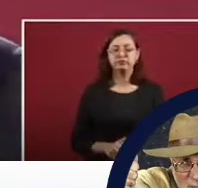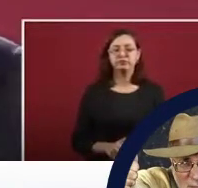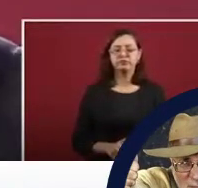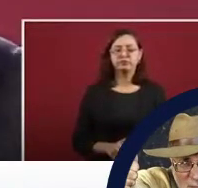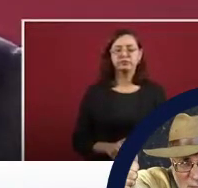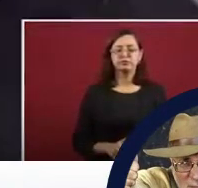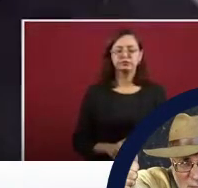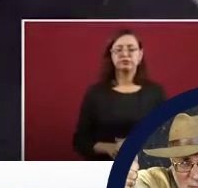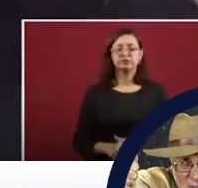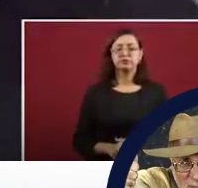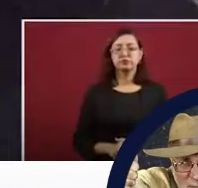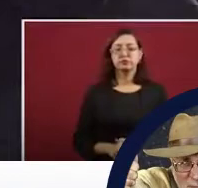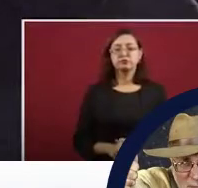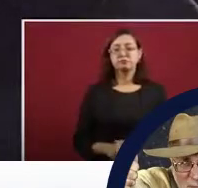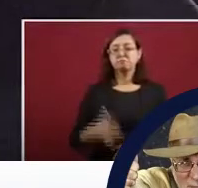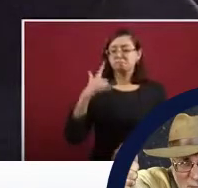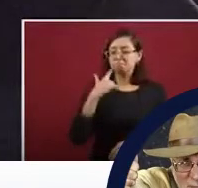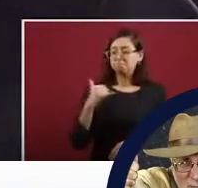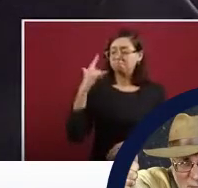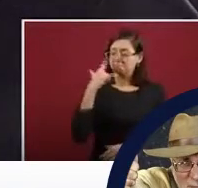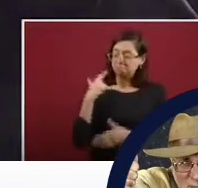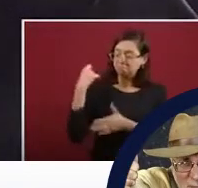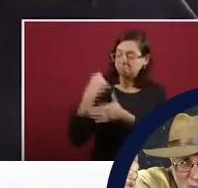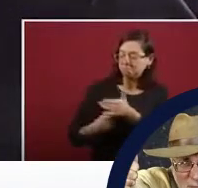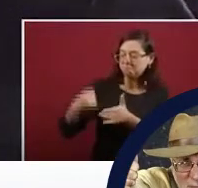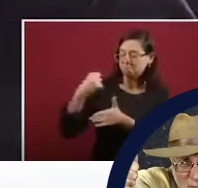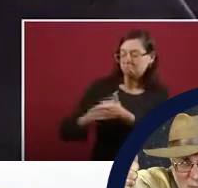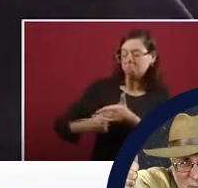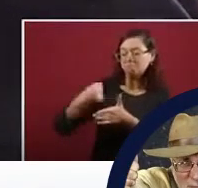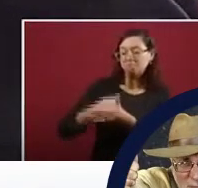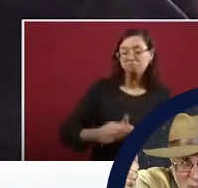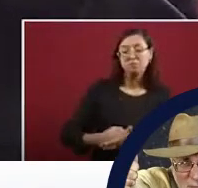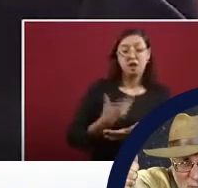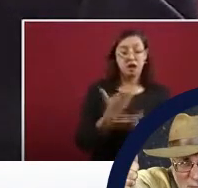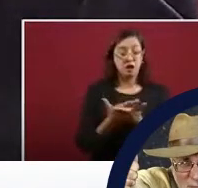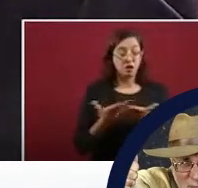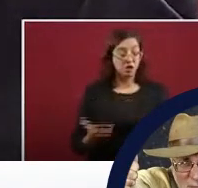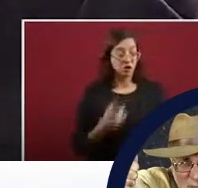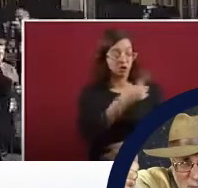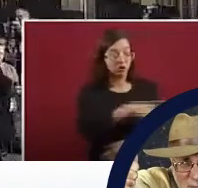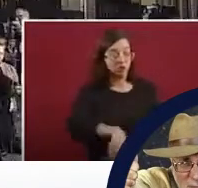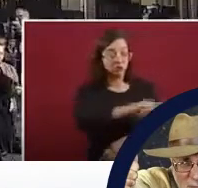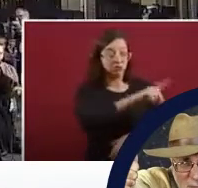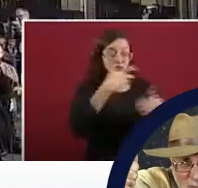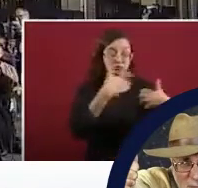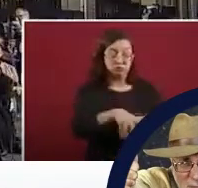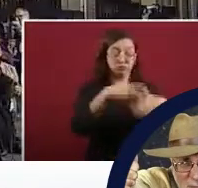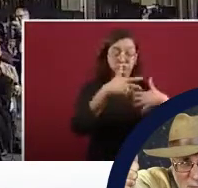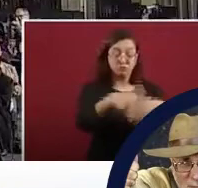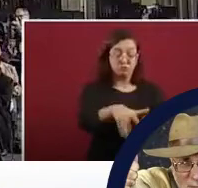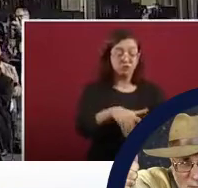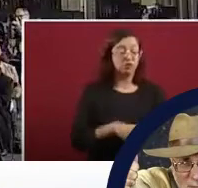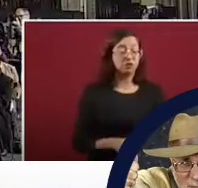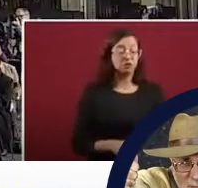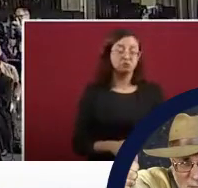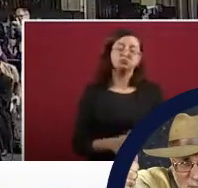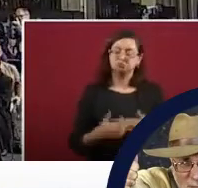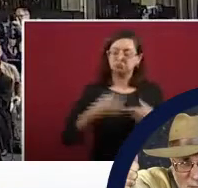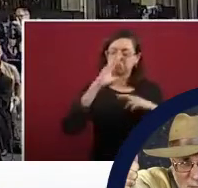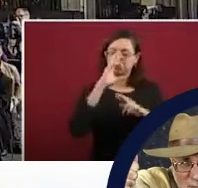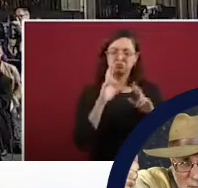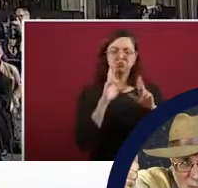la Comisión de Búsqueda de Desaparecidos, que además redujeron nada más a fosas, olvidaron la trata, olvidaron las cárceles, olvidaron